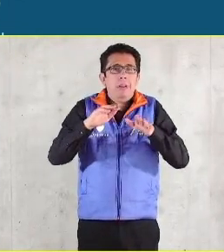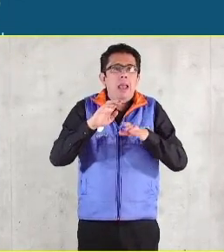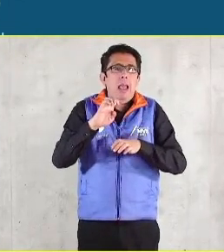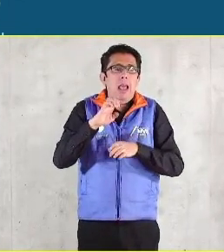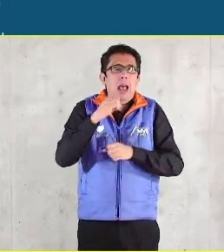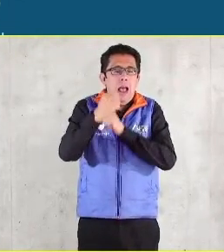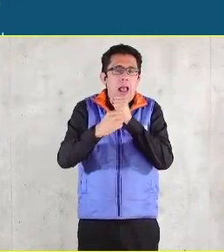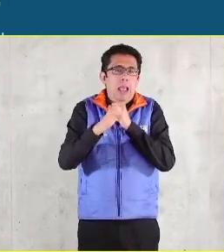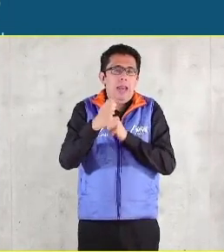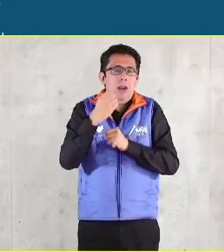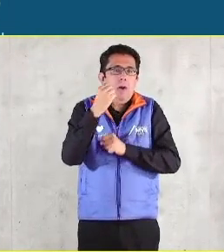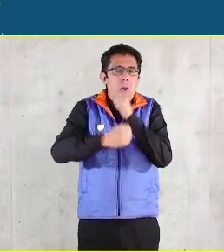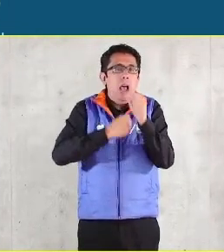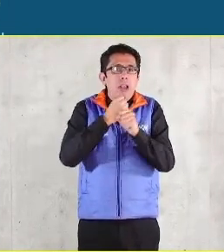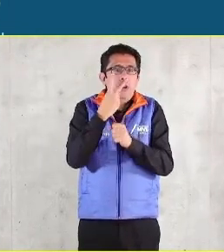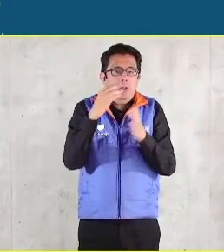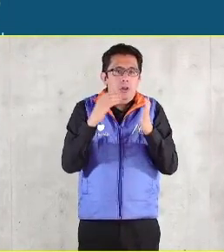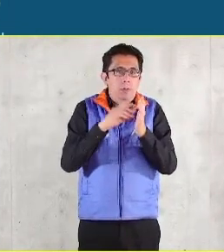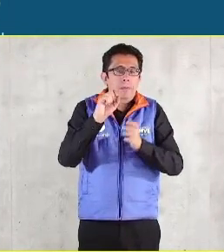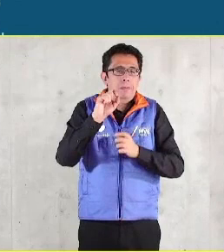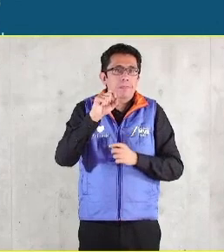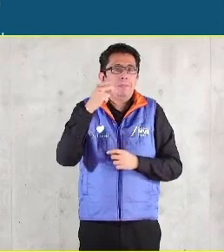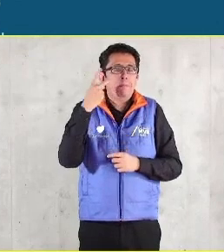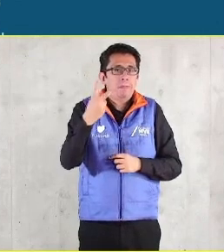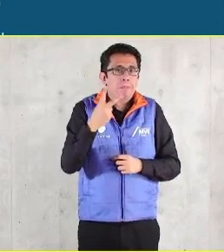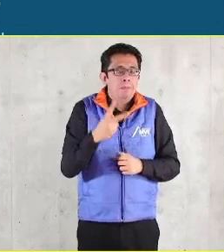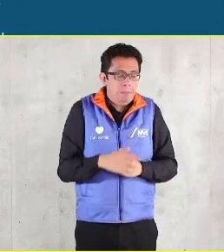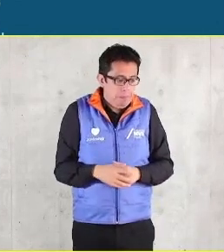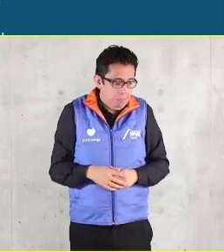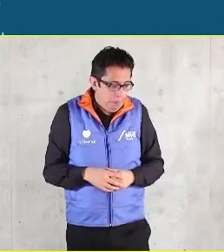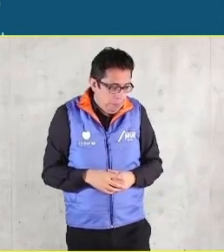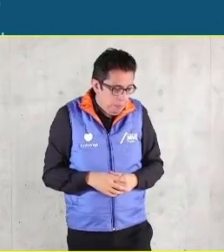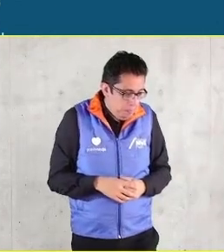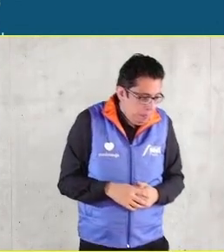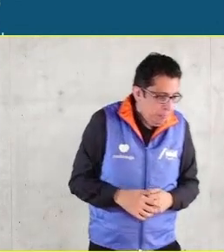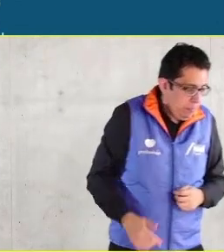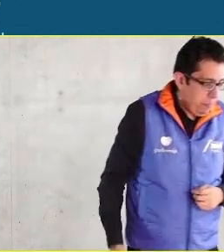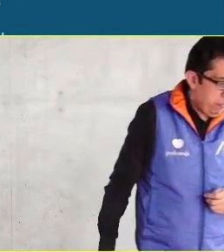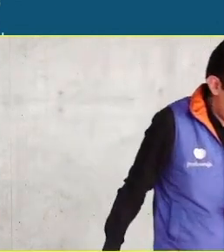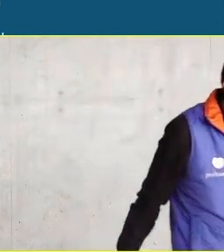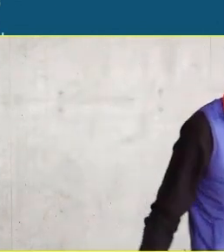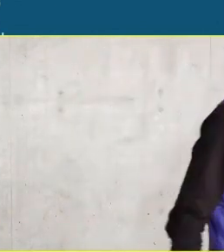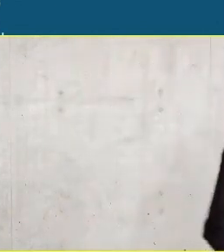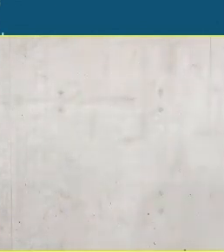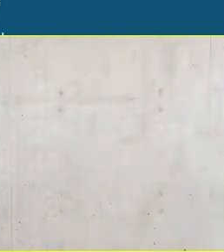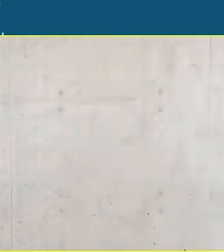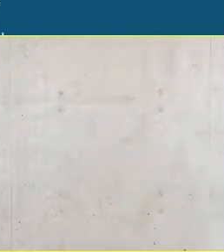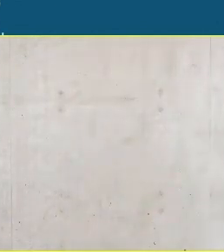2022. También estamos en toda la preparación de los materiales de difusión, las capacitaciones y